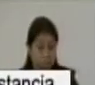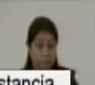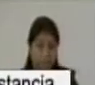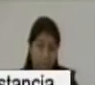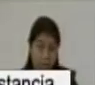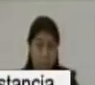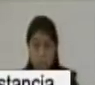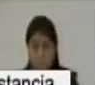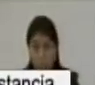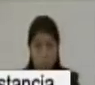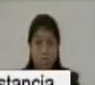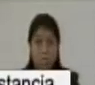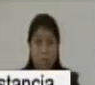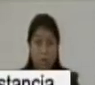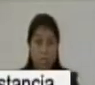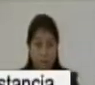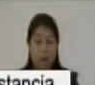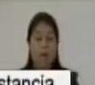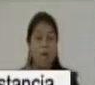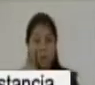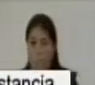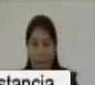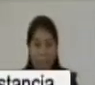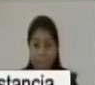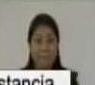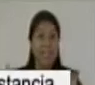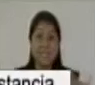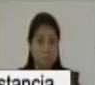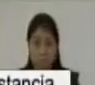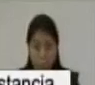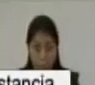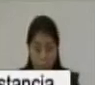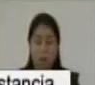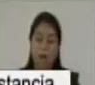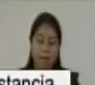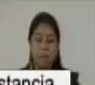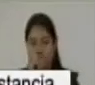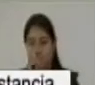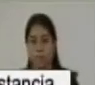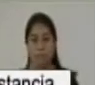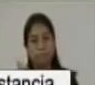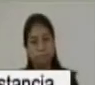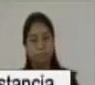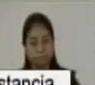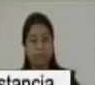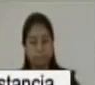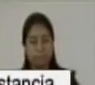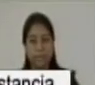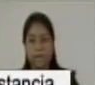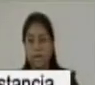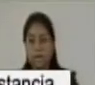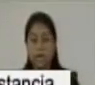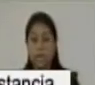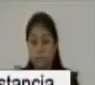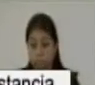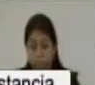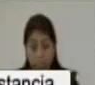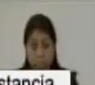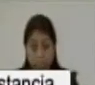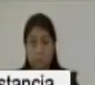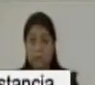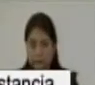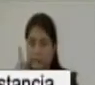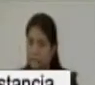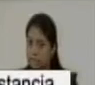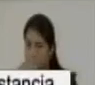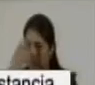si usted se guarda y los casos no han aumentado, también van a tener que ayudarnos a que todo el mundo, sus clientes, tengan mascarilla para